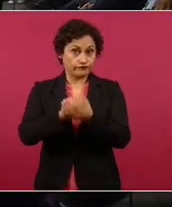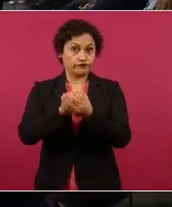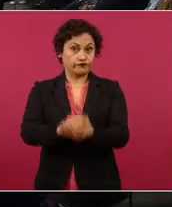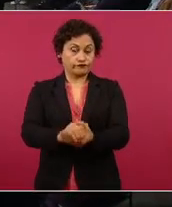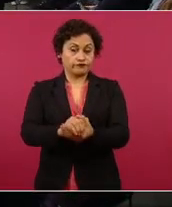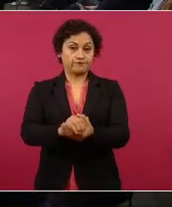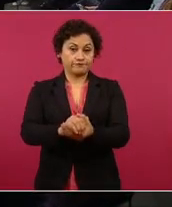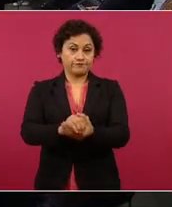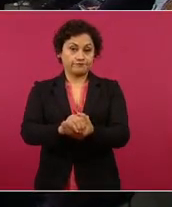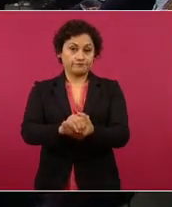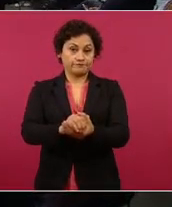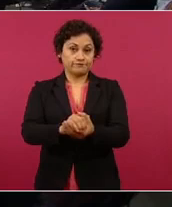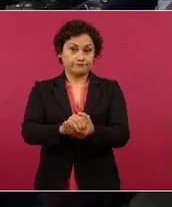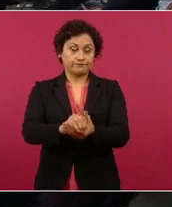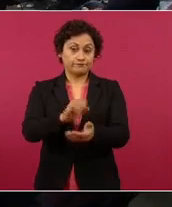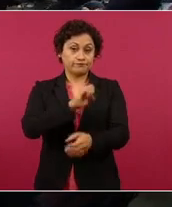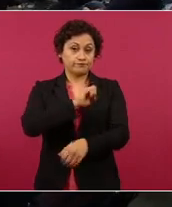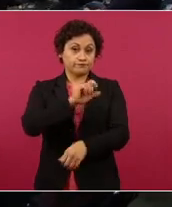especial.